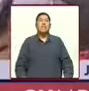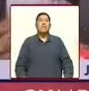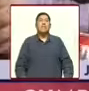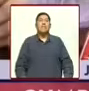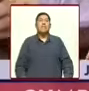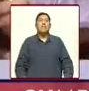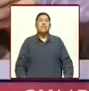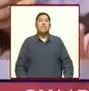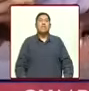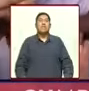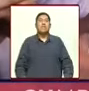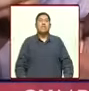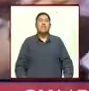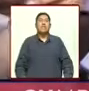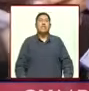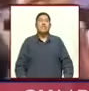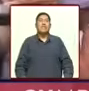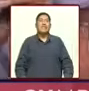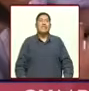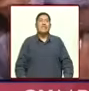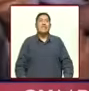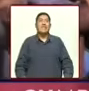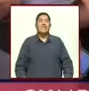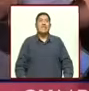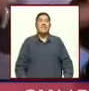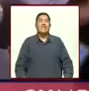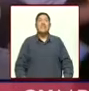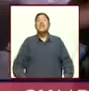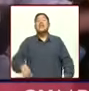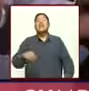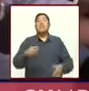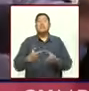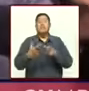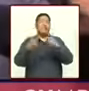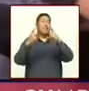Bueno, aquí está tu pase de cortesía para los 10 días.